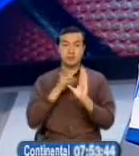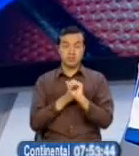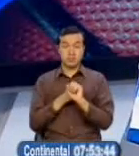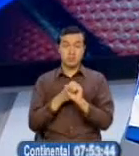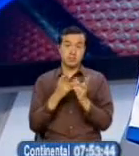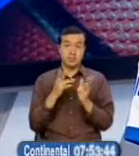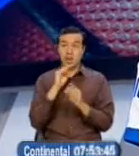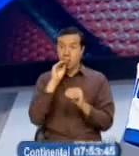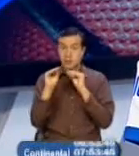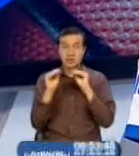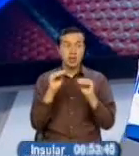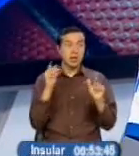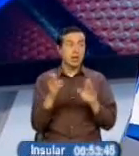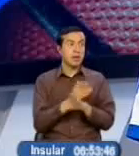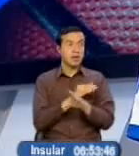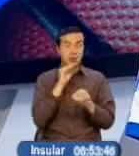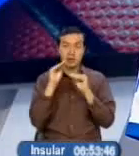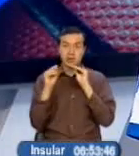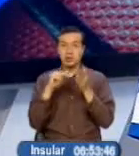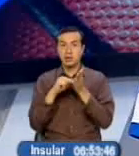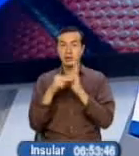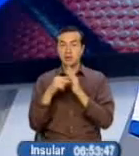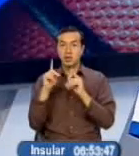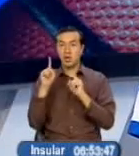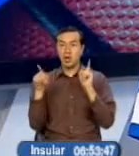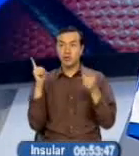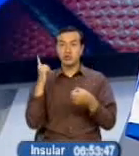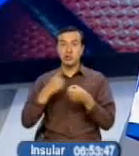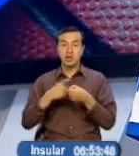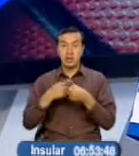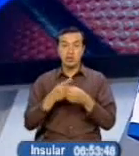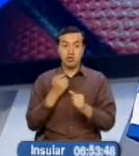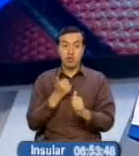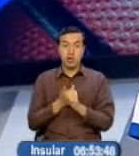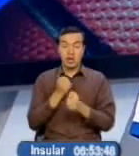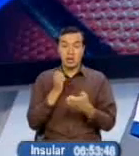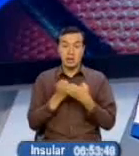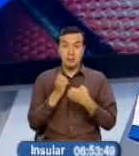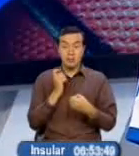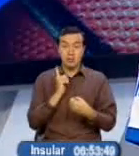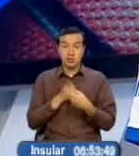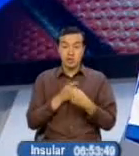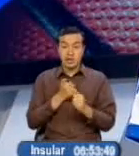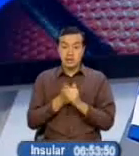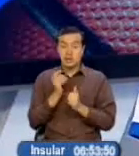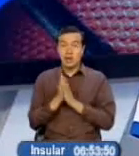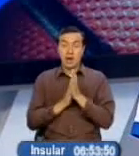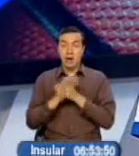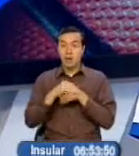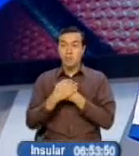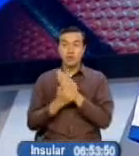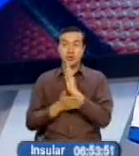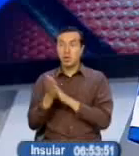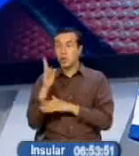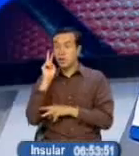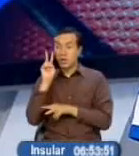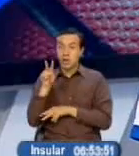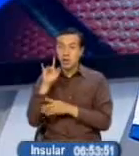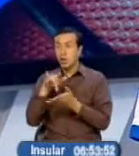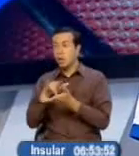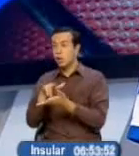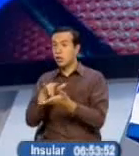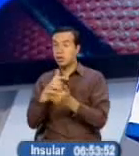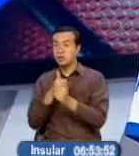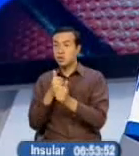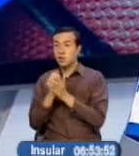nosotros avisáramos del lugar, estamos generando una ventaja a los equipos que están cerca de las rutas, que podrían ir, reconocer y tener una